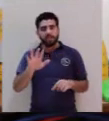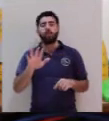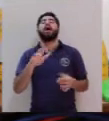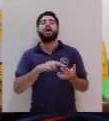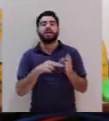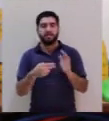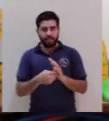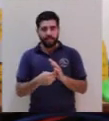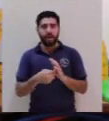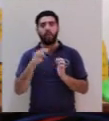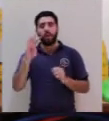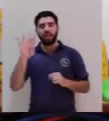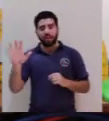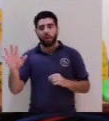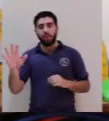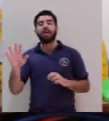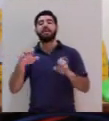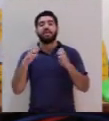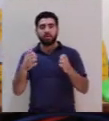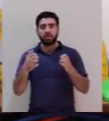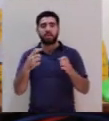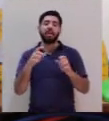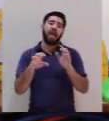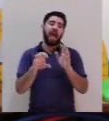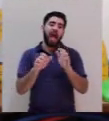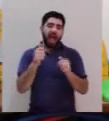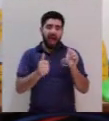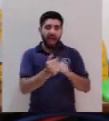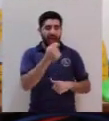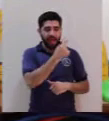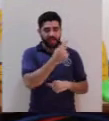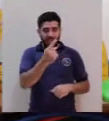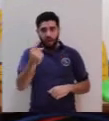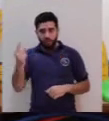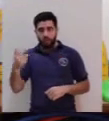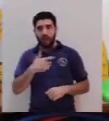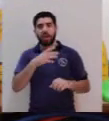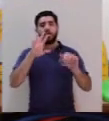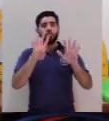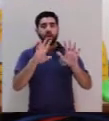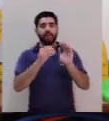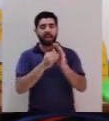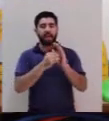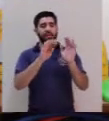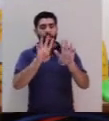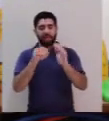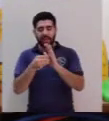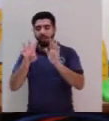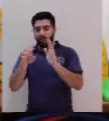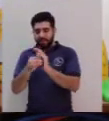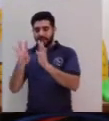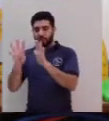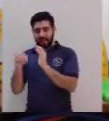en cada pedazo van a haber 9 quetzales, 9 quetzales, 9 quetzales, 9 quetzales